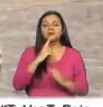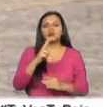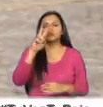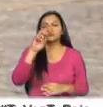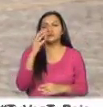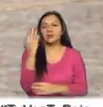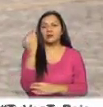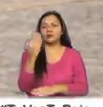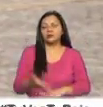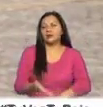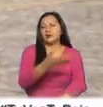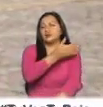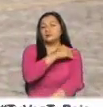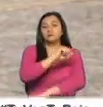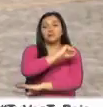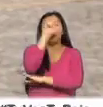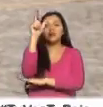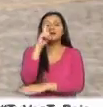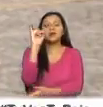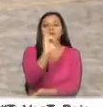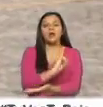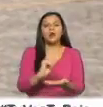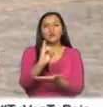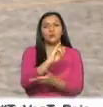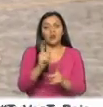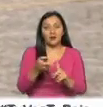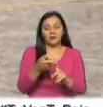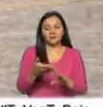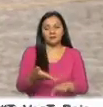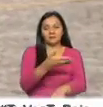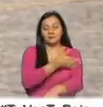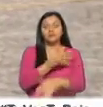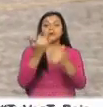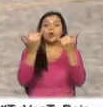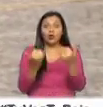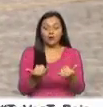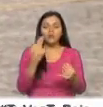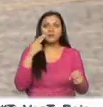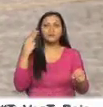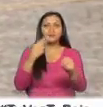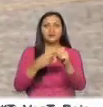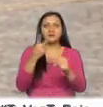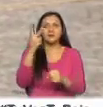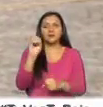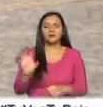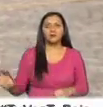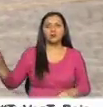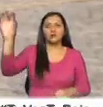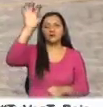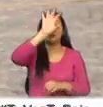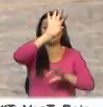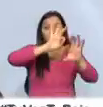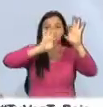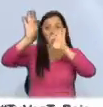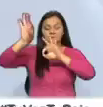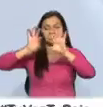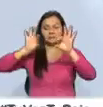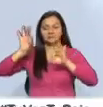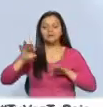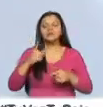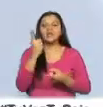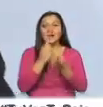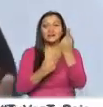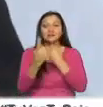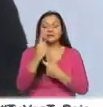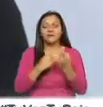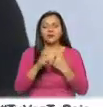2014, donde la ganadora fue de la provincia de Imbabura. En esta ocasión participarán más de 20 provincias del país. Esta